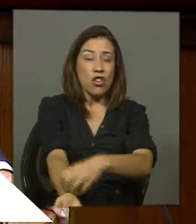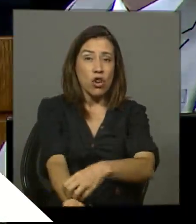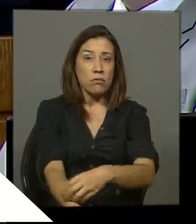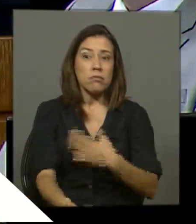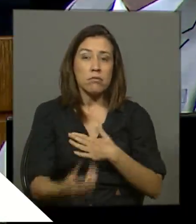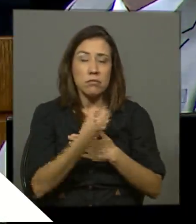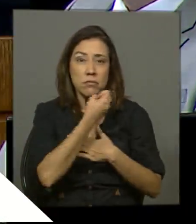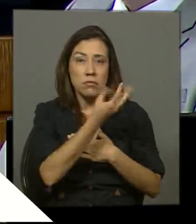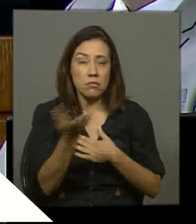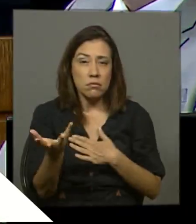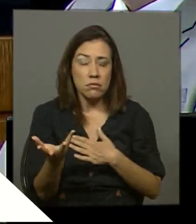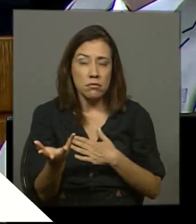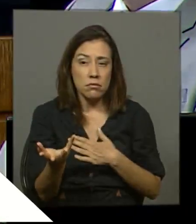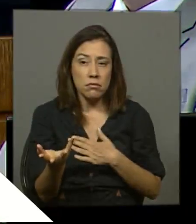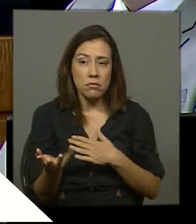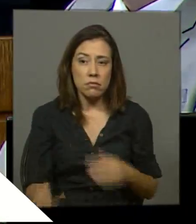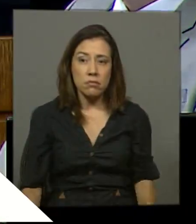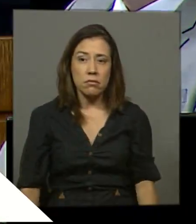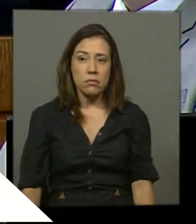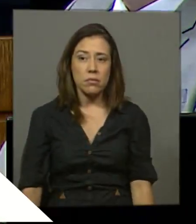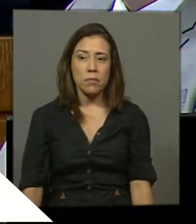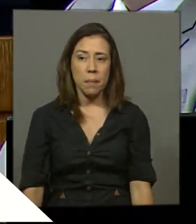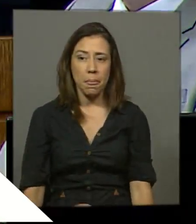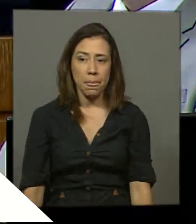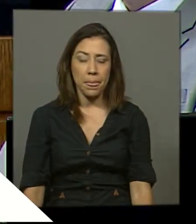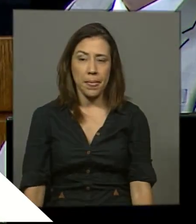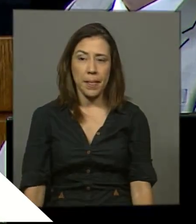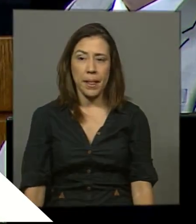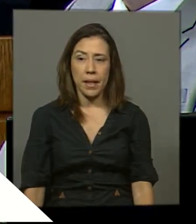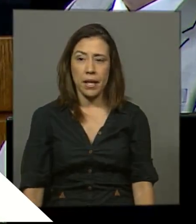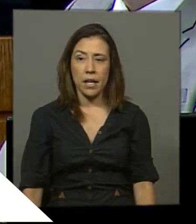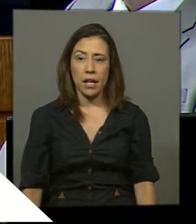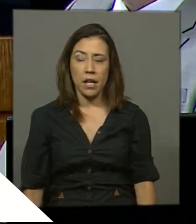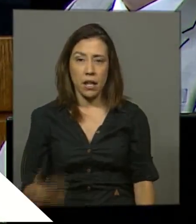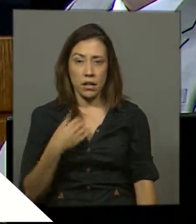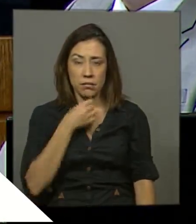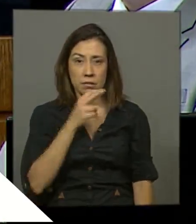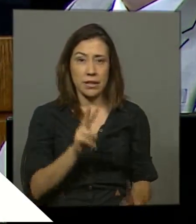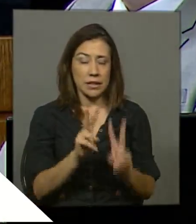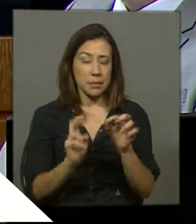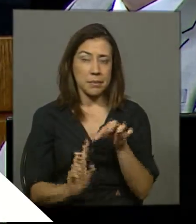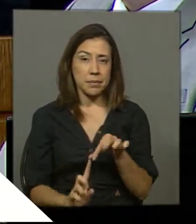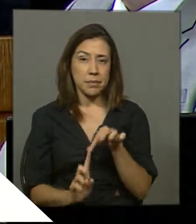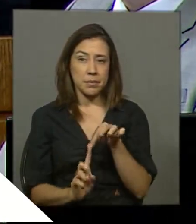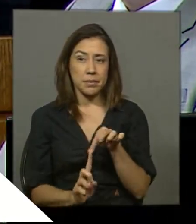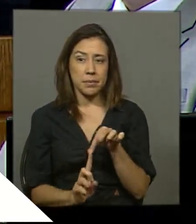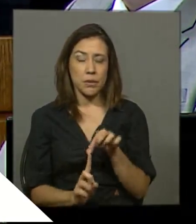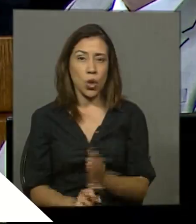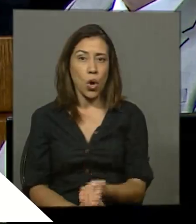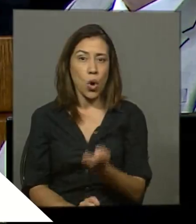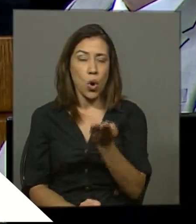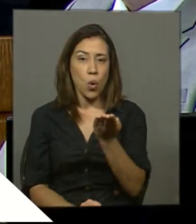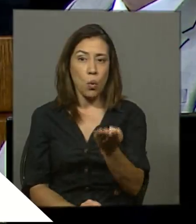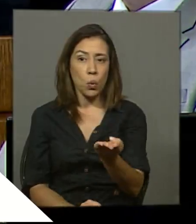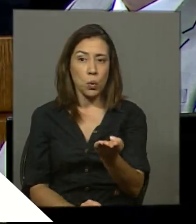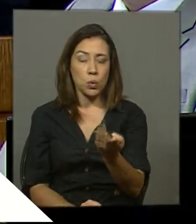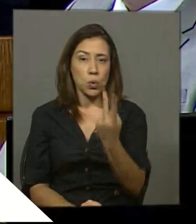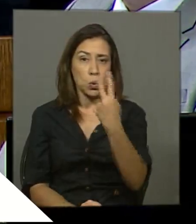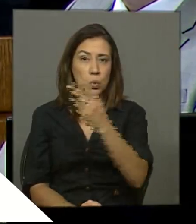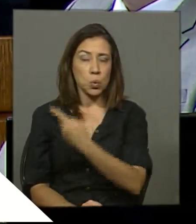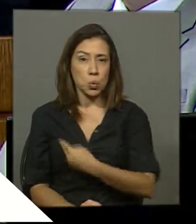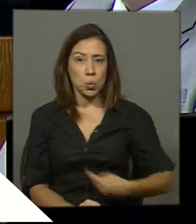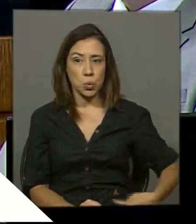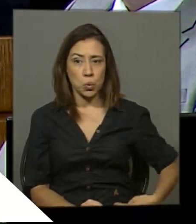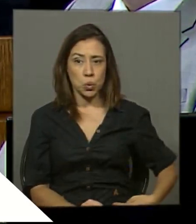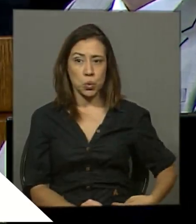quiero decir y quiero hablar el tema de fondo usted y su gobierno